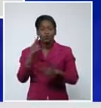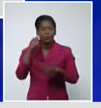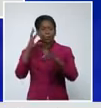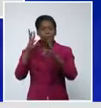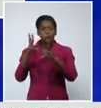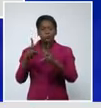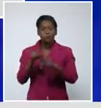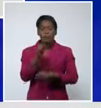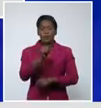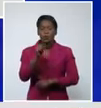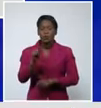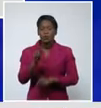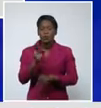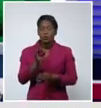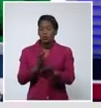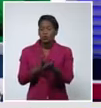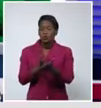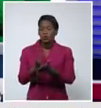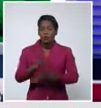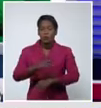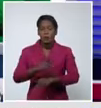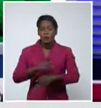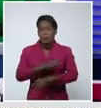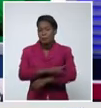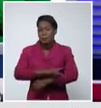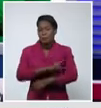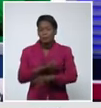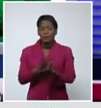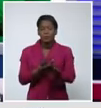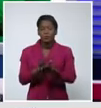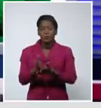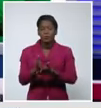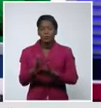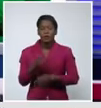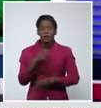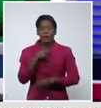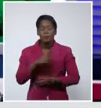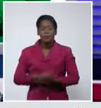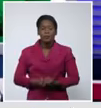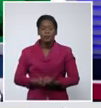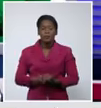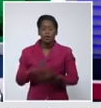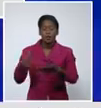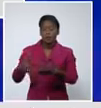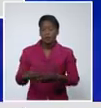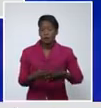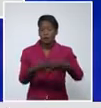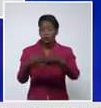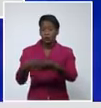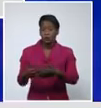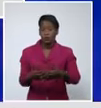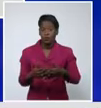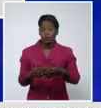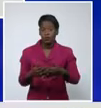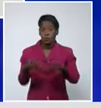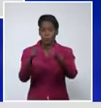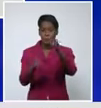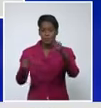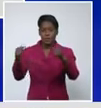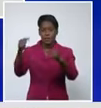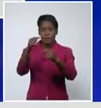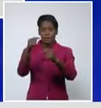activos por países, sin embargo, Estados Unidos de Norteamérica es la que tiene el mayor